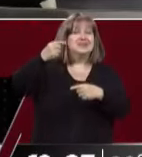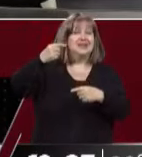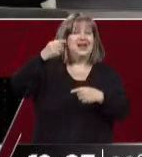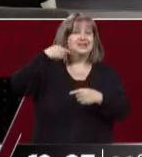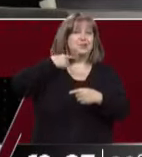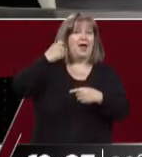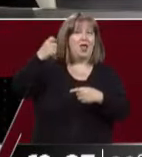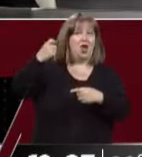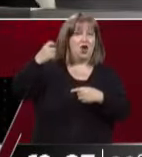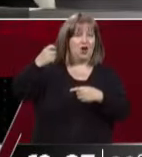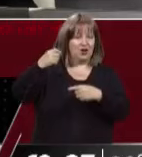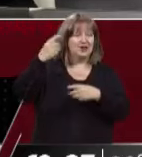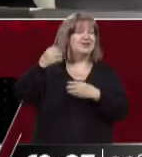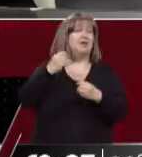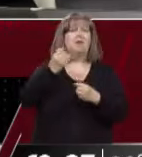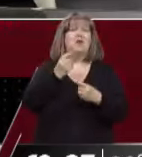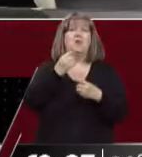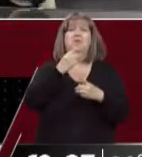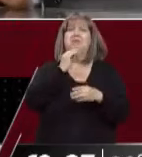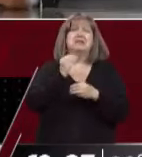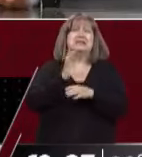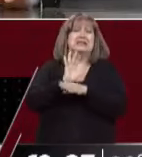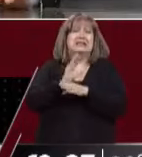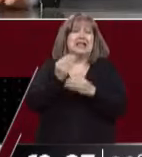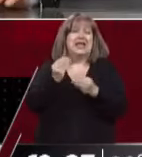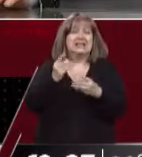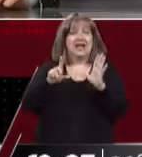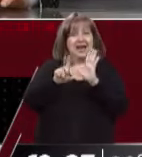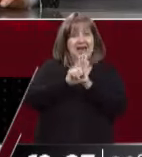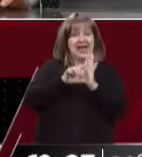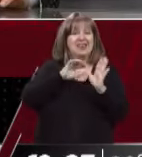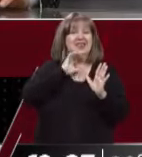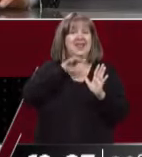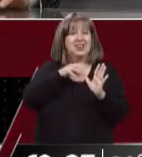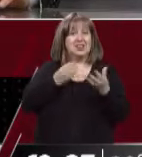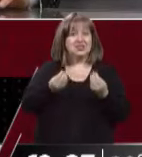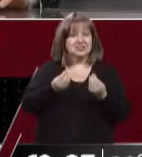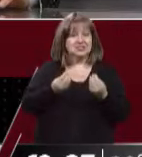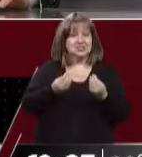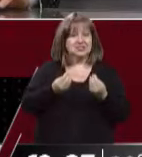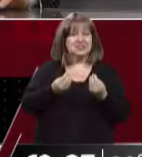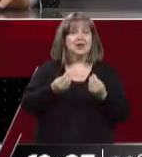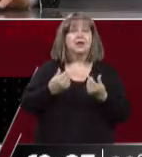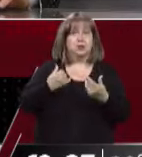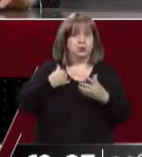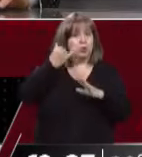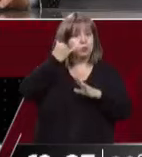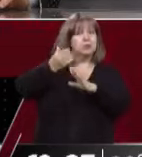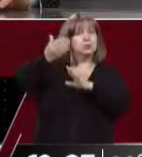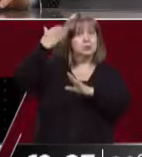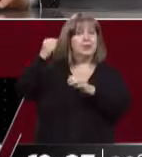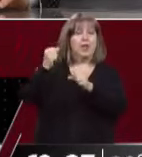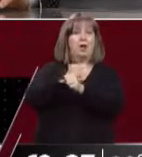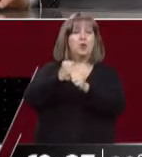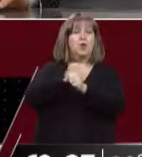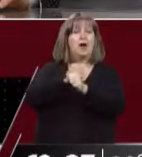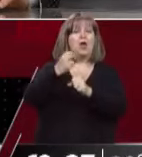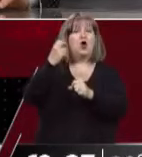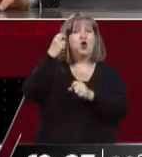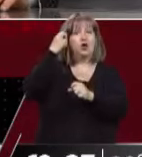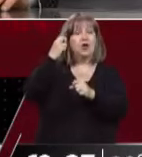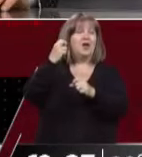problemitas en Mendoza. ¿De qué se trata? Te pregunto antes. Bueno, exactamente, ya está en vigencia, recordemos, porque fue aprobado por el Congreso